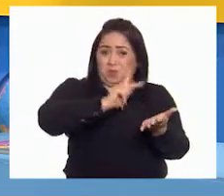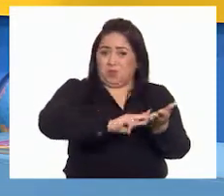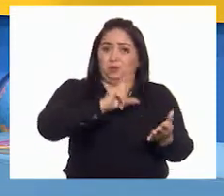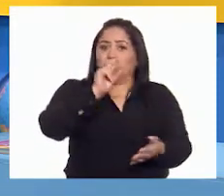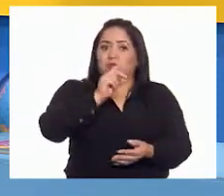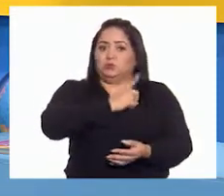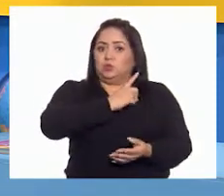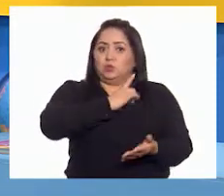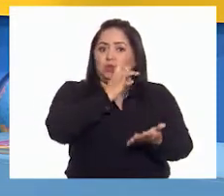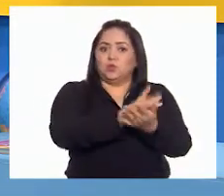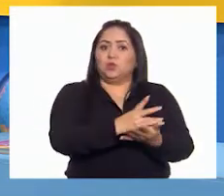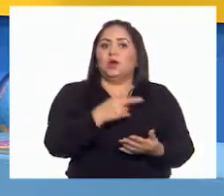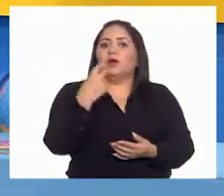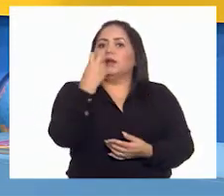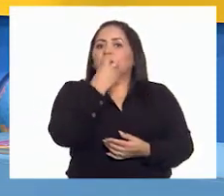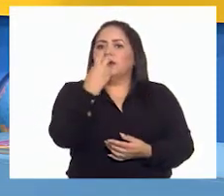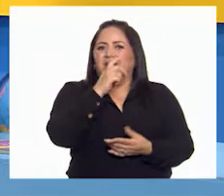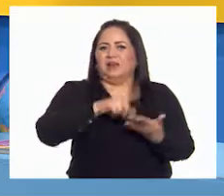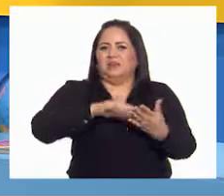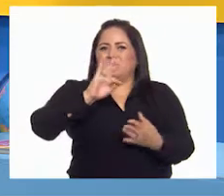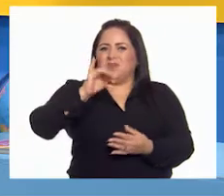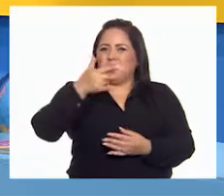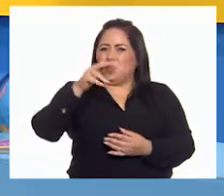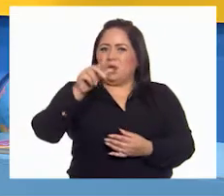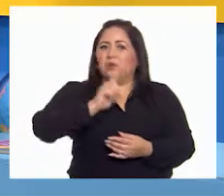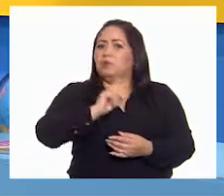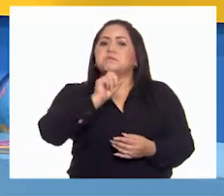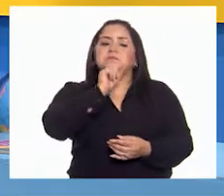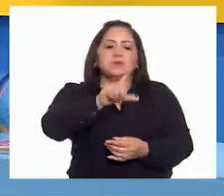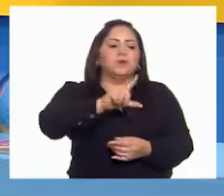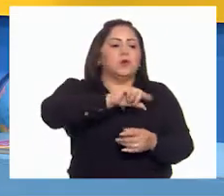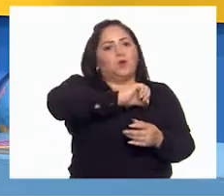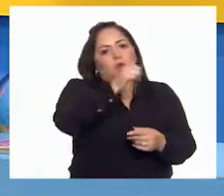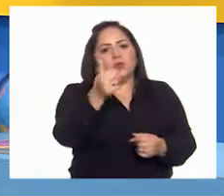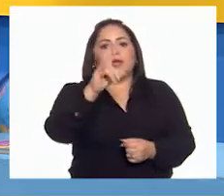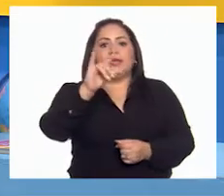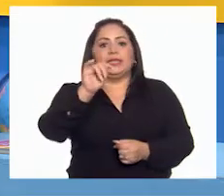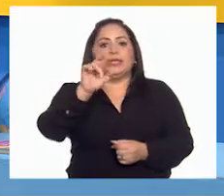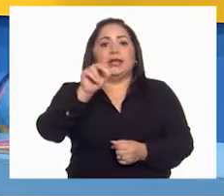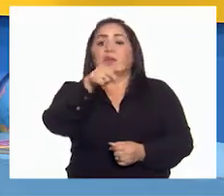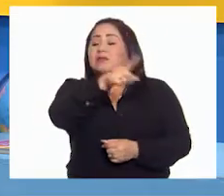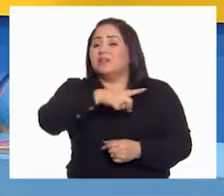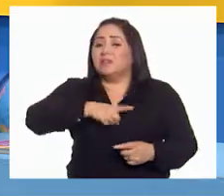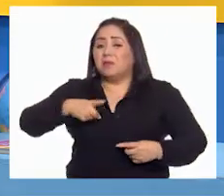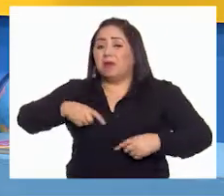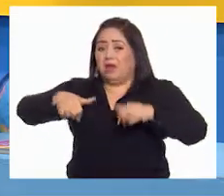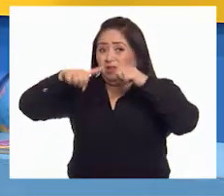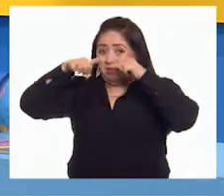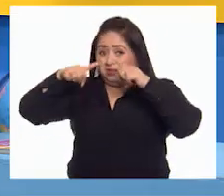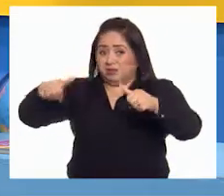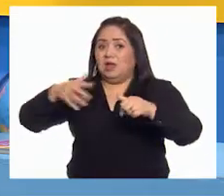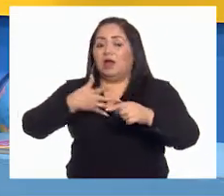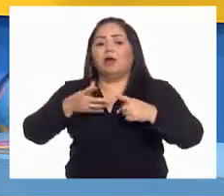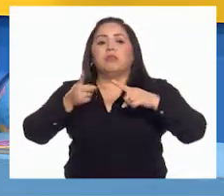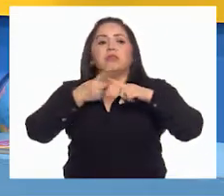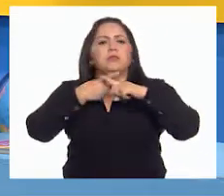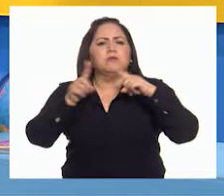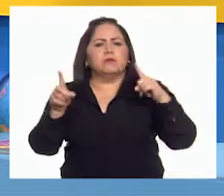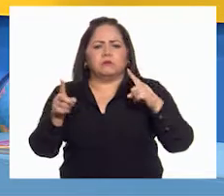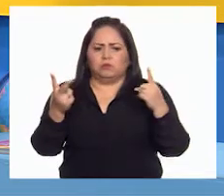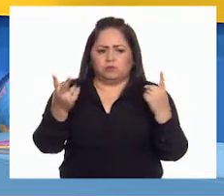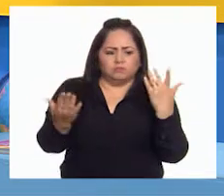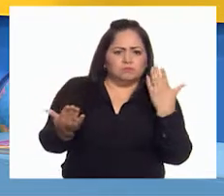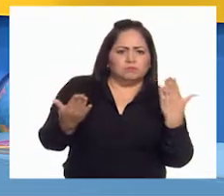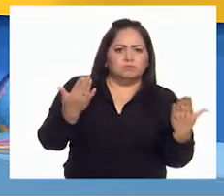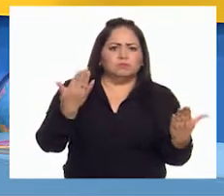solo hacen uso del lenguaje figurado, sino también del literal. Pongan mucha atención en diferenciar ambos